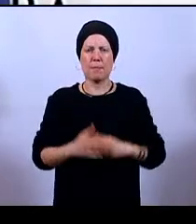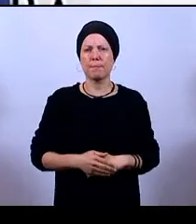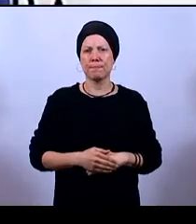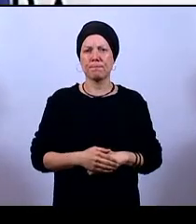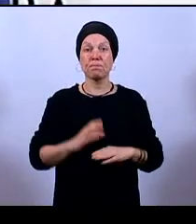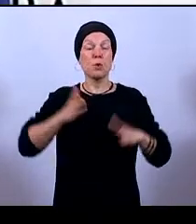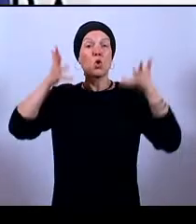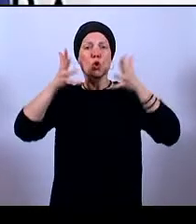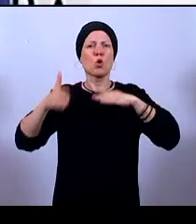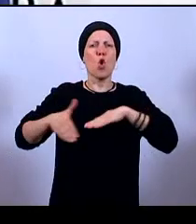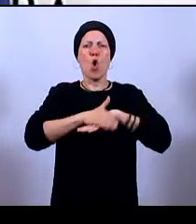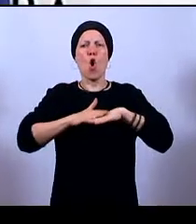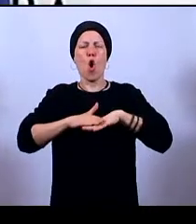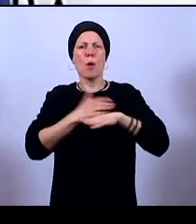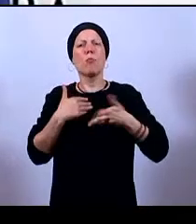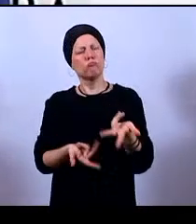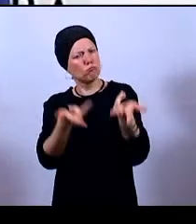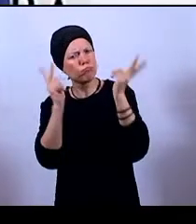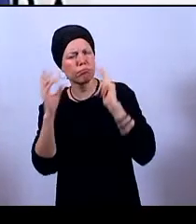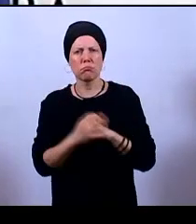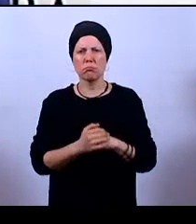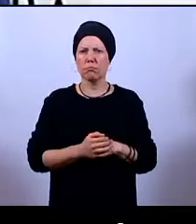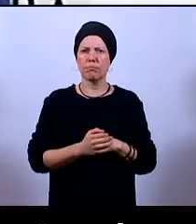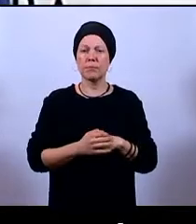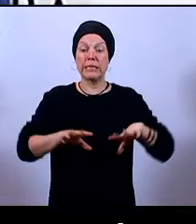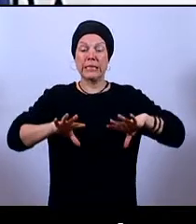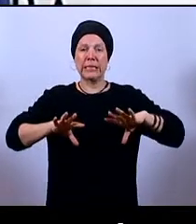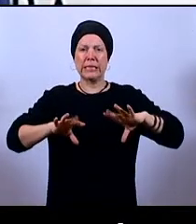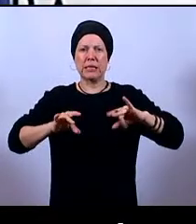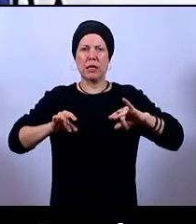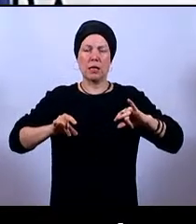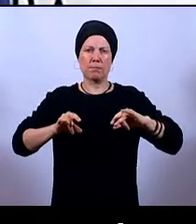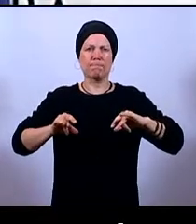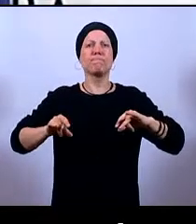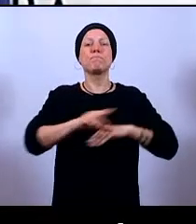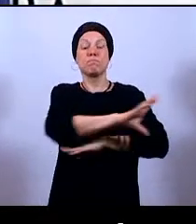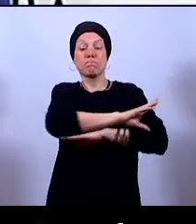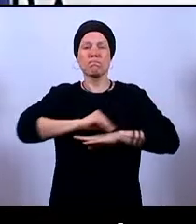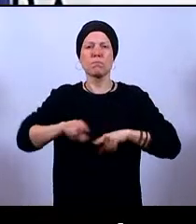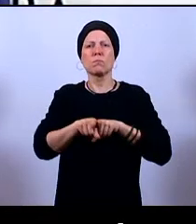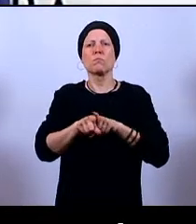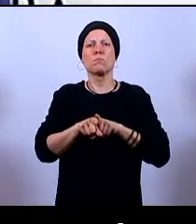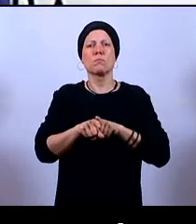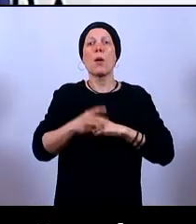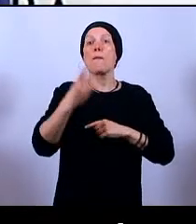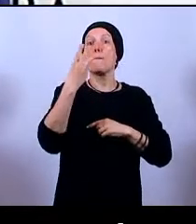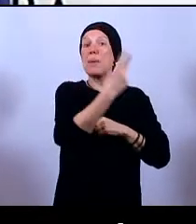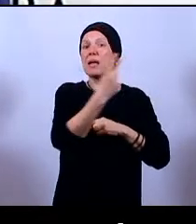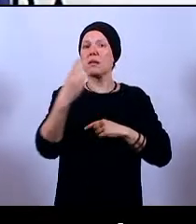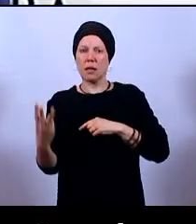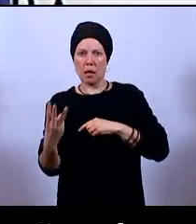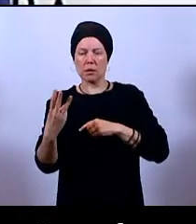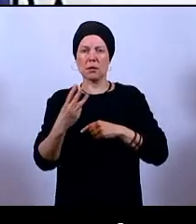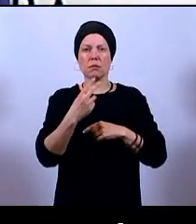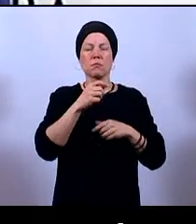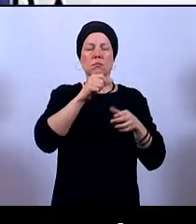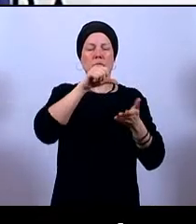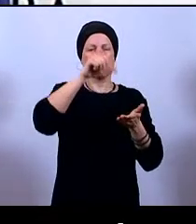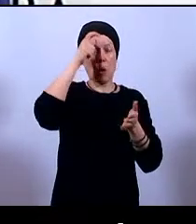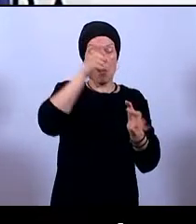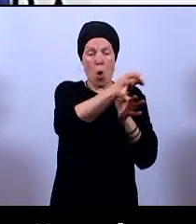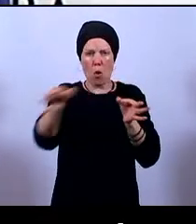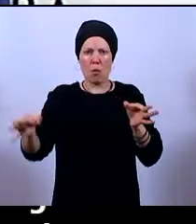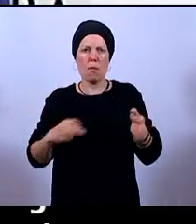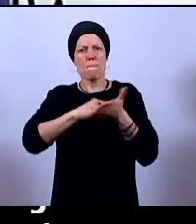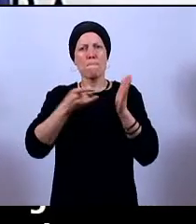El Consejo de Gobierno ha dado luz verde al Plan Territorial de Campo Arañuelo, que incluye 23 municipios. Este plan es